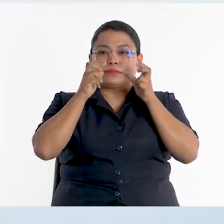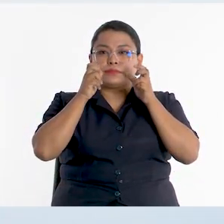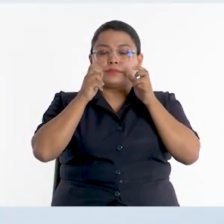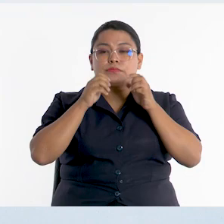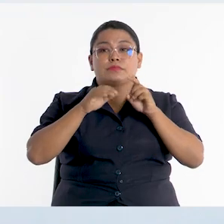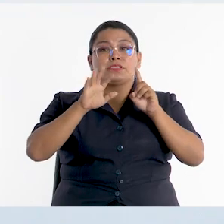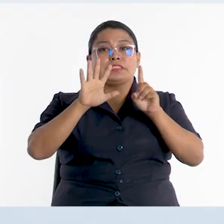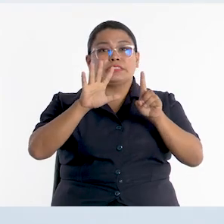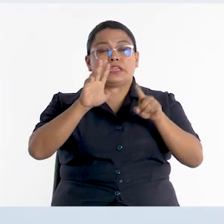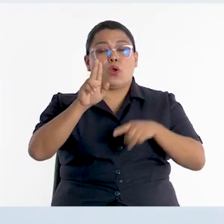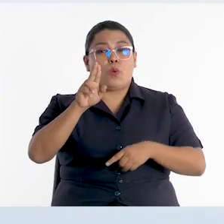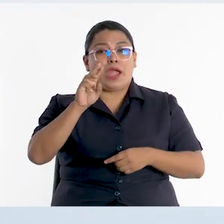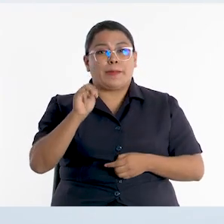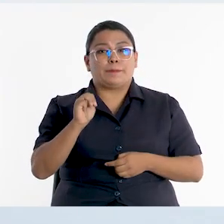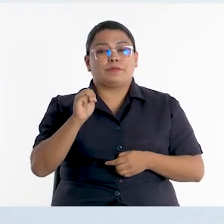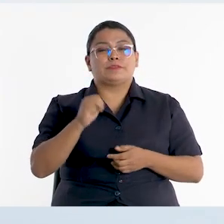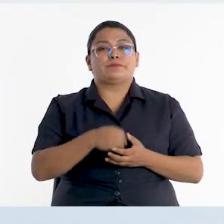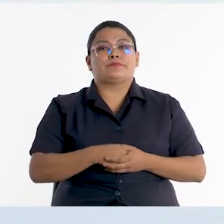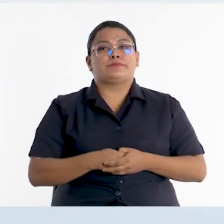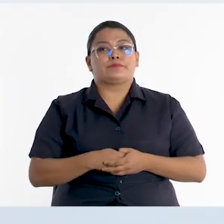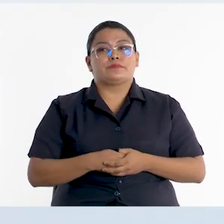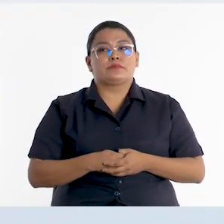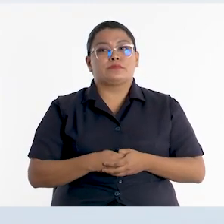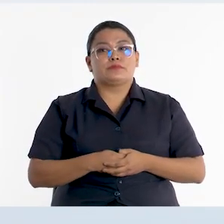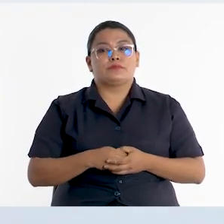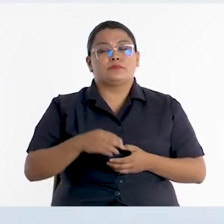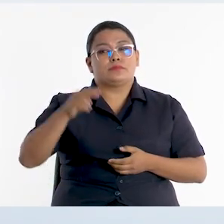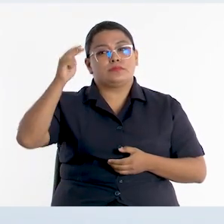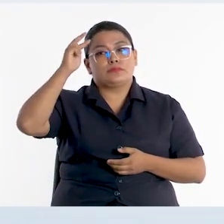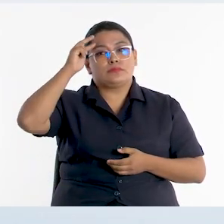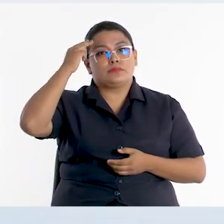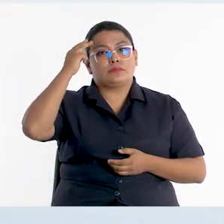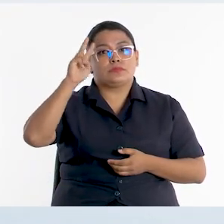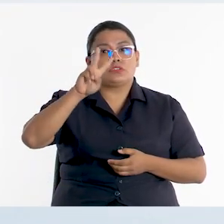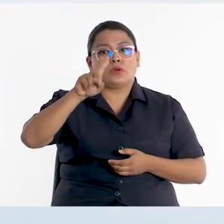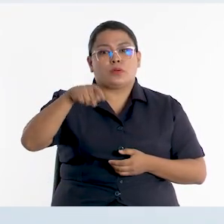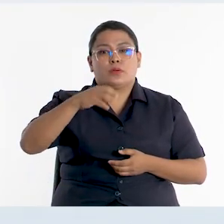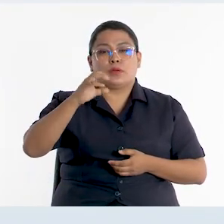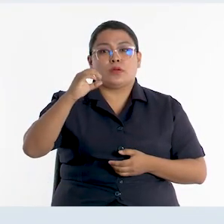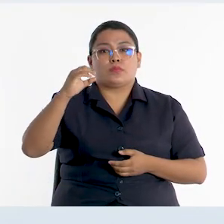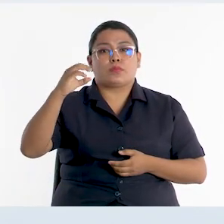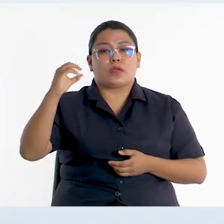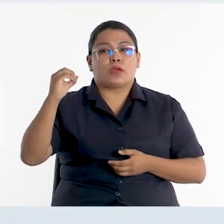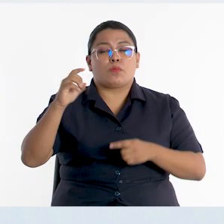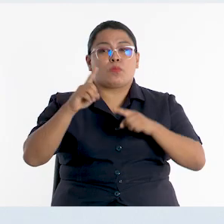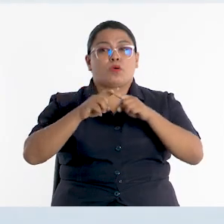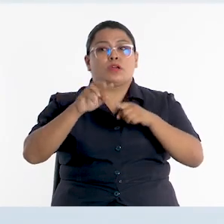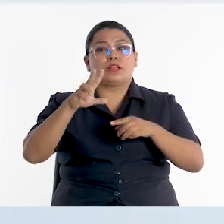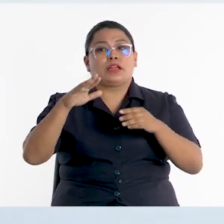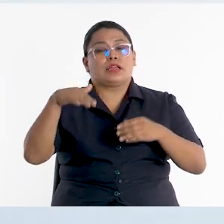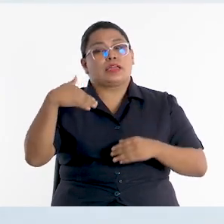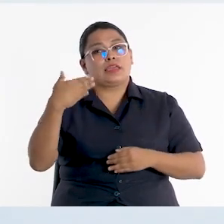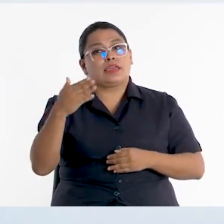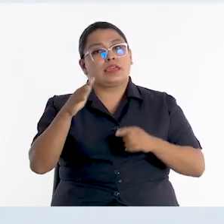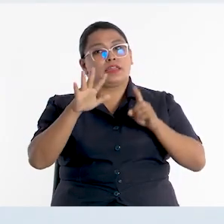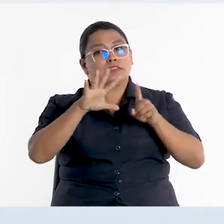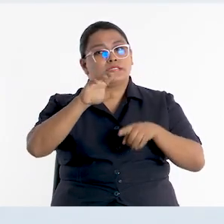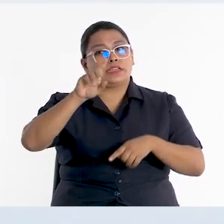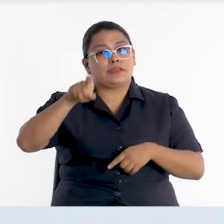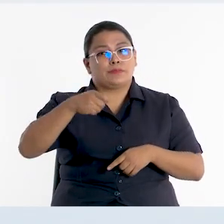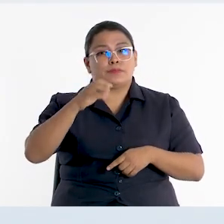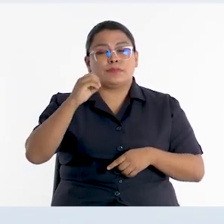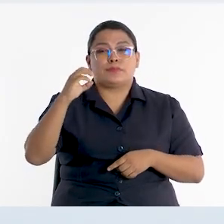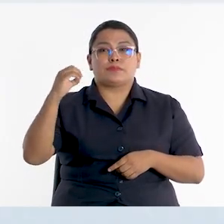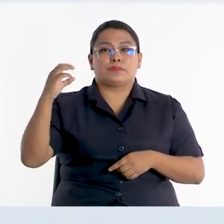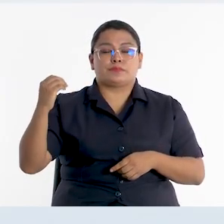Observemos que tenemos 6 unidades de millar, es decir que 2000 por 3 es igual a